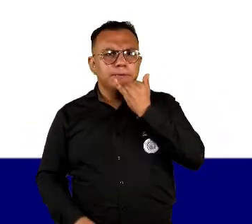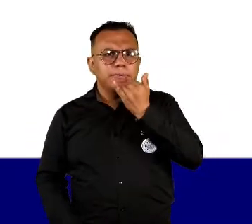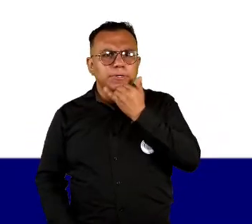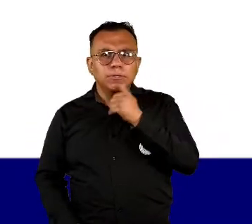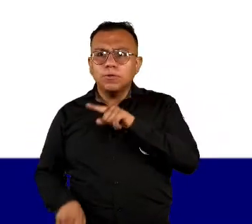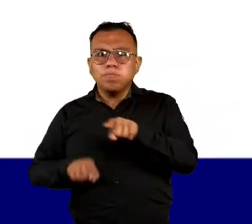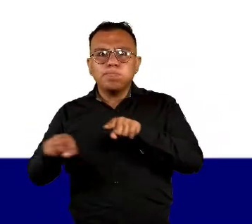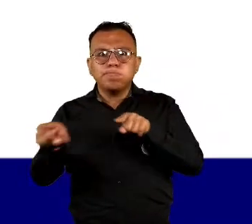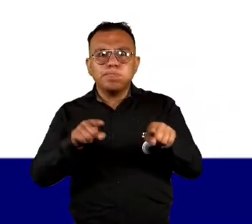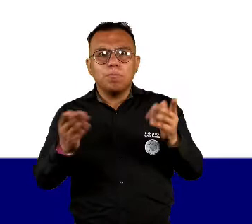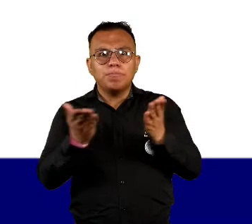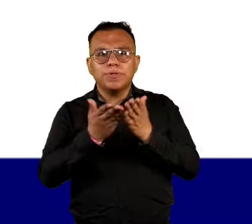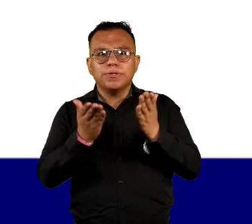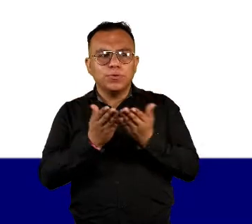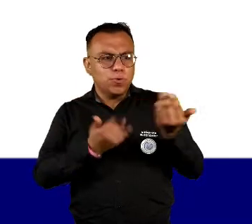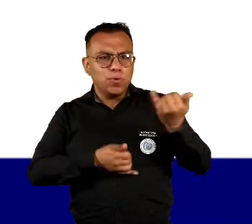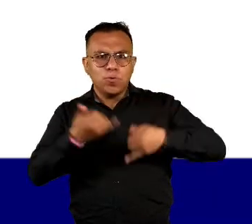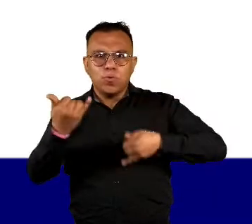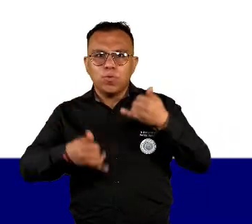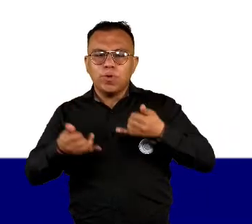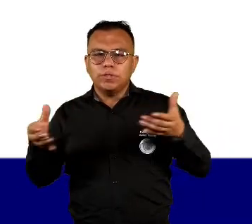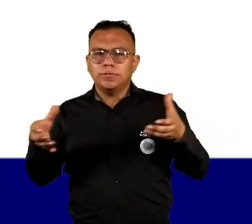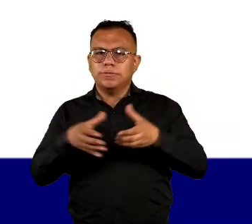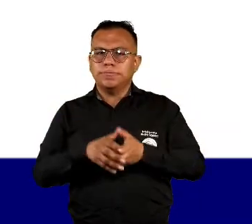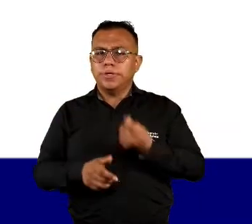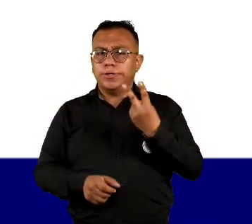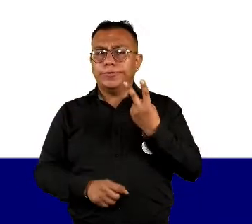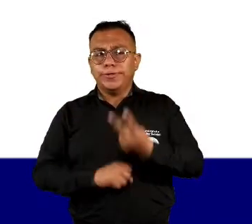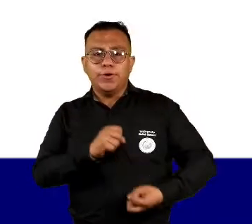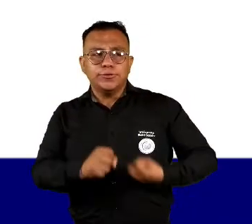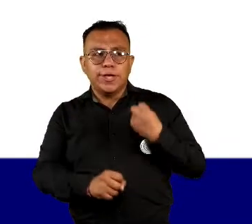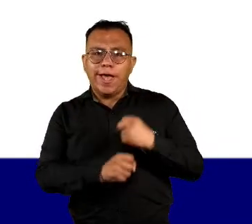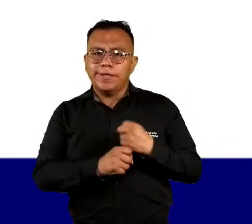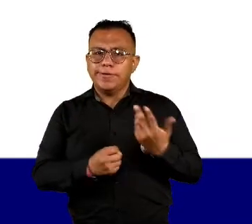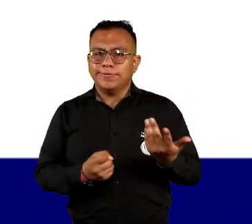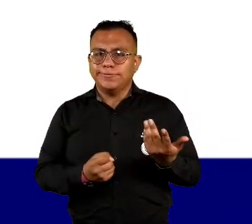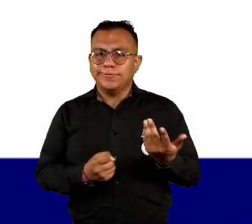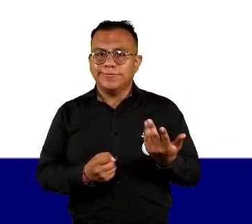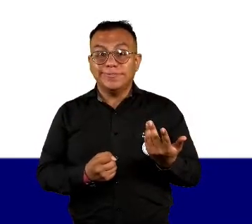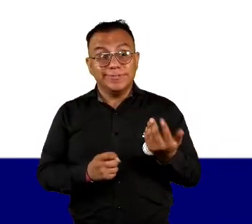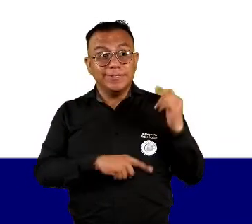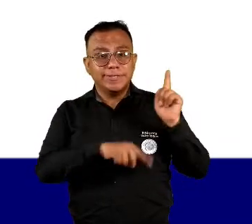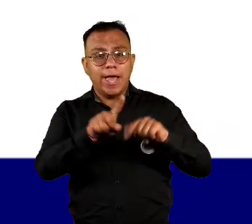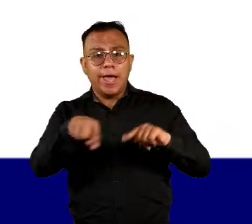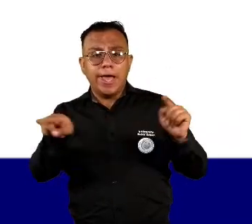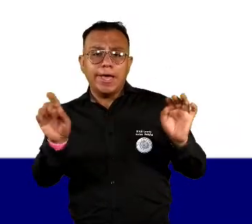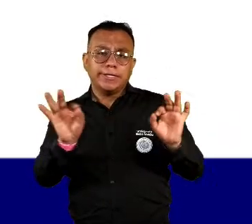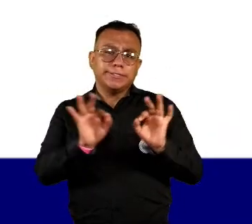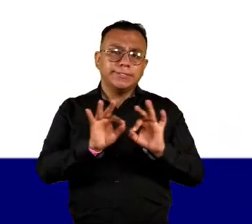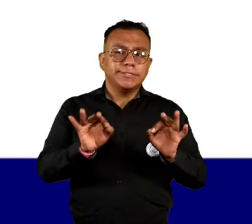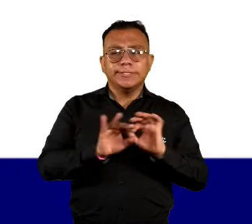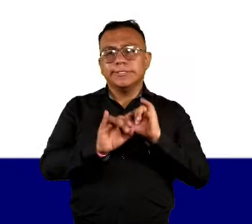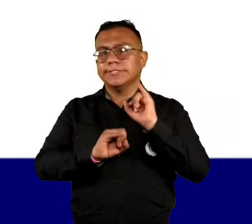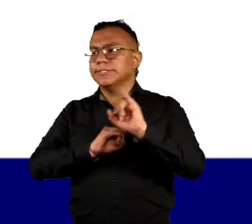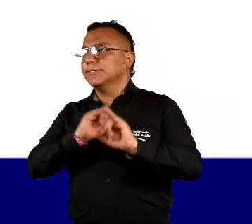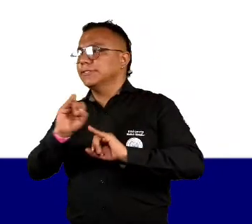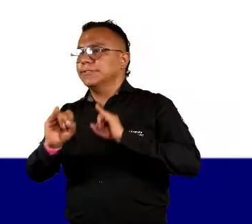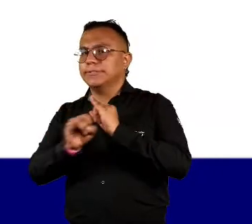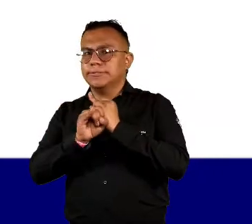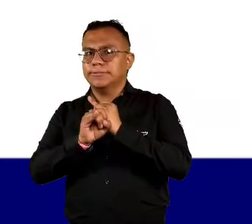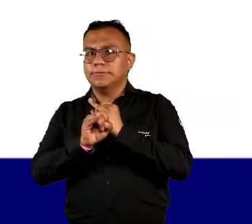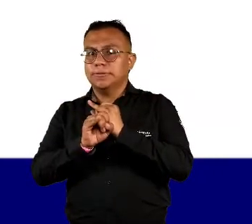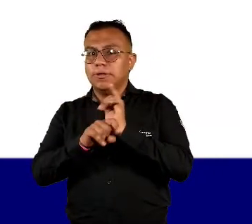pasó con todos los estudios de desarrollo videojuegos que ya tenían dos años de vida y que tenían alguno que otro rostro internacional